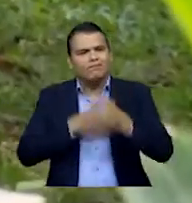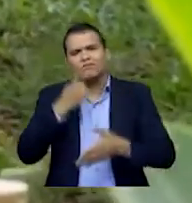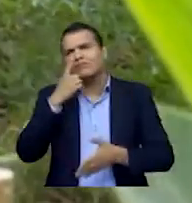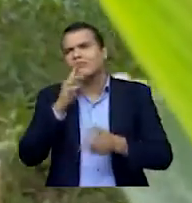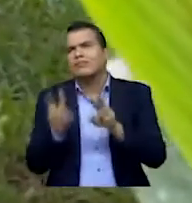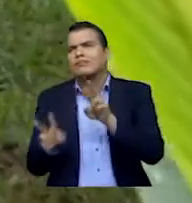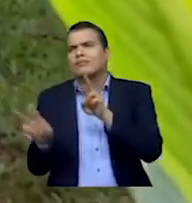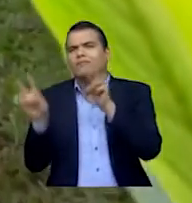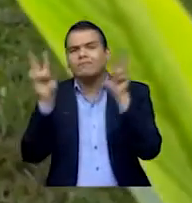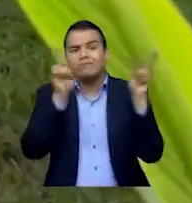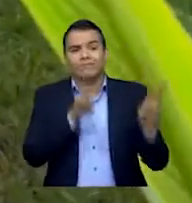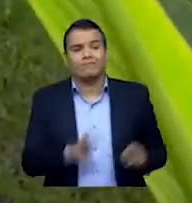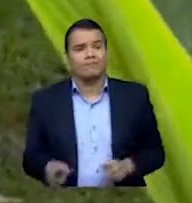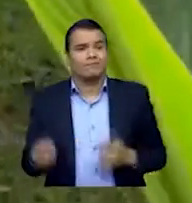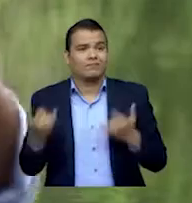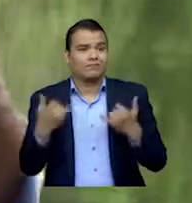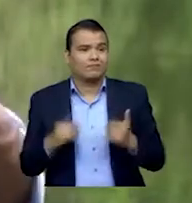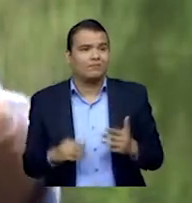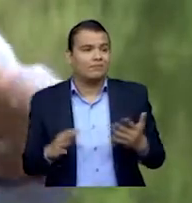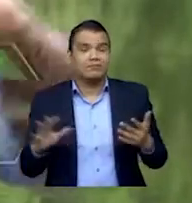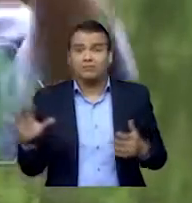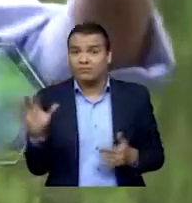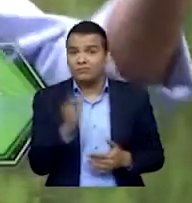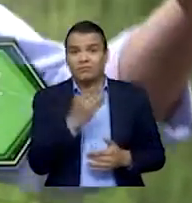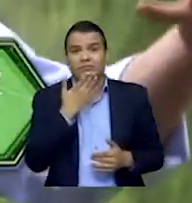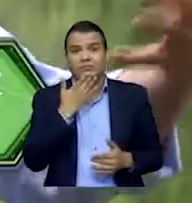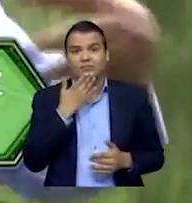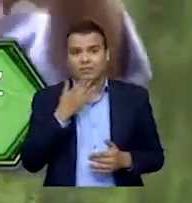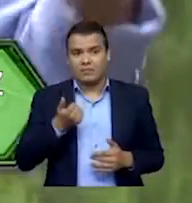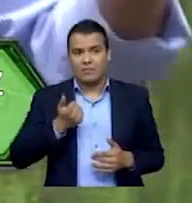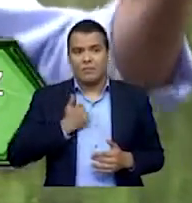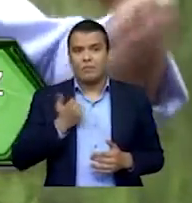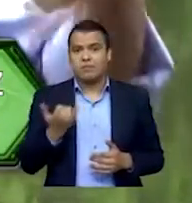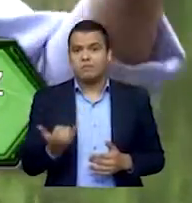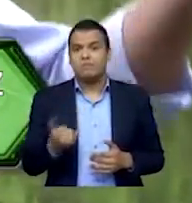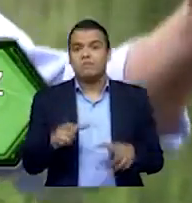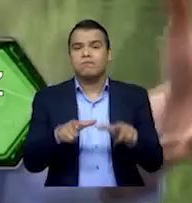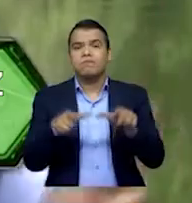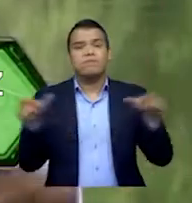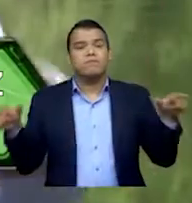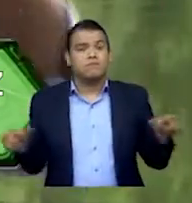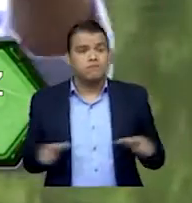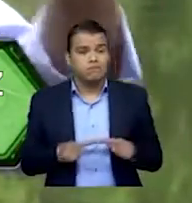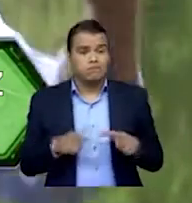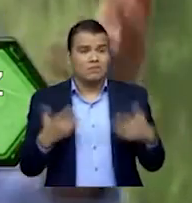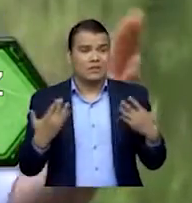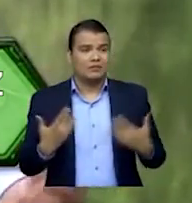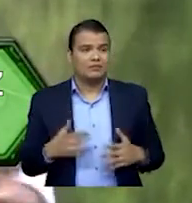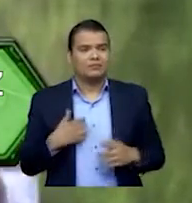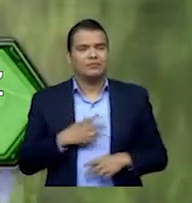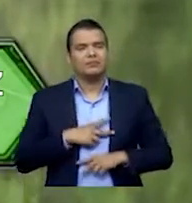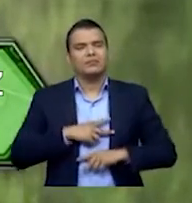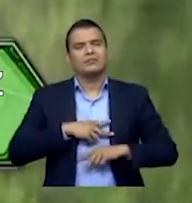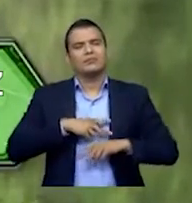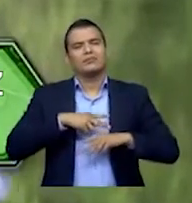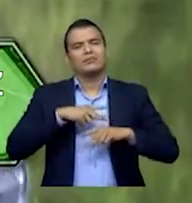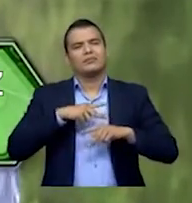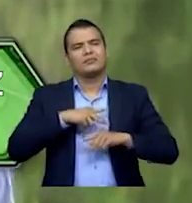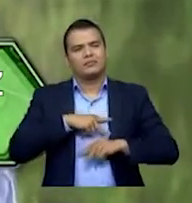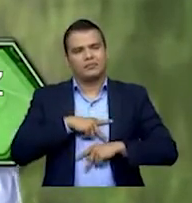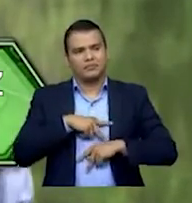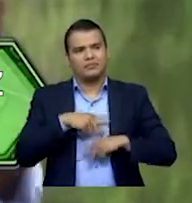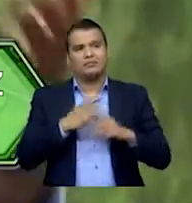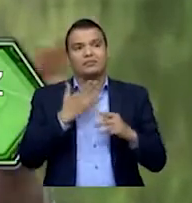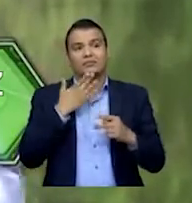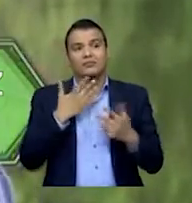familiares con la gente de la tercera para que disfruten de este espacio amplio abierto que respiren aire puro que disfruten de nuestra